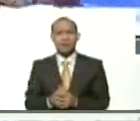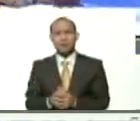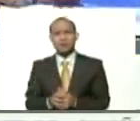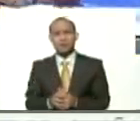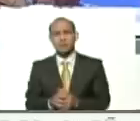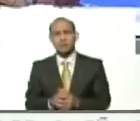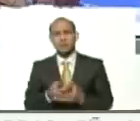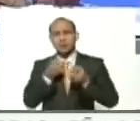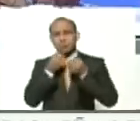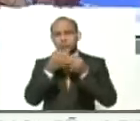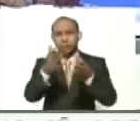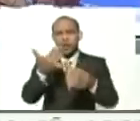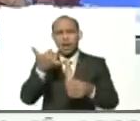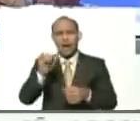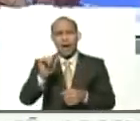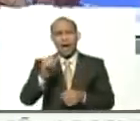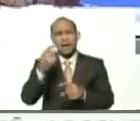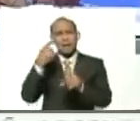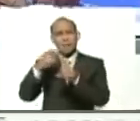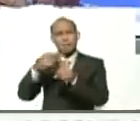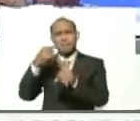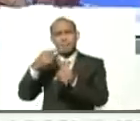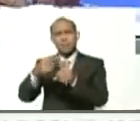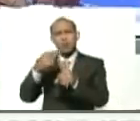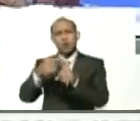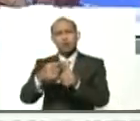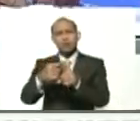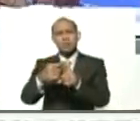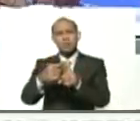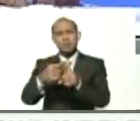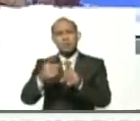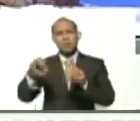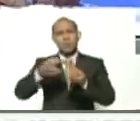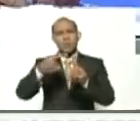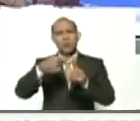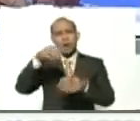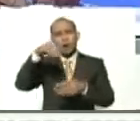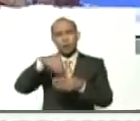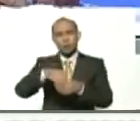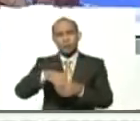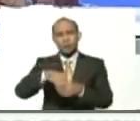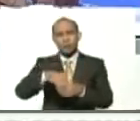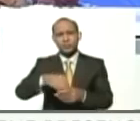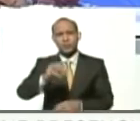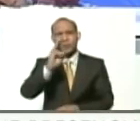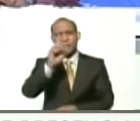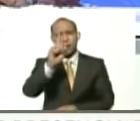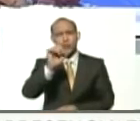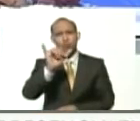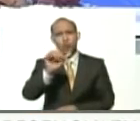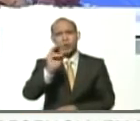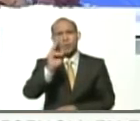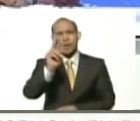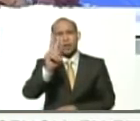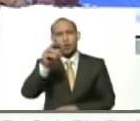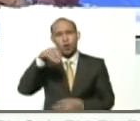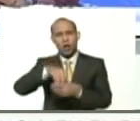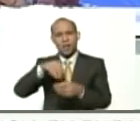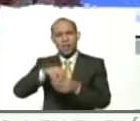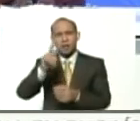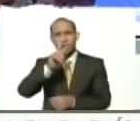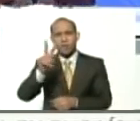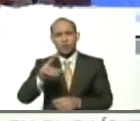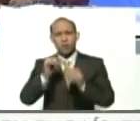habíamos detectado los primeros casos con esta variante y con la variante de pedos en venezuela- informar